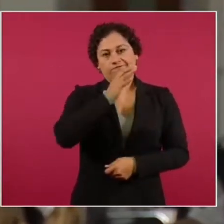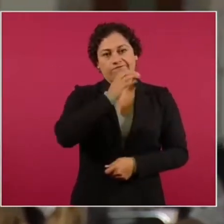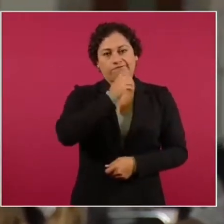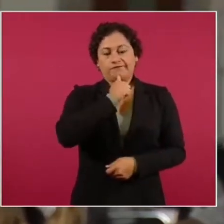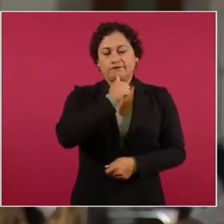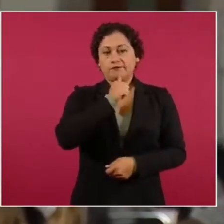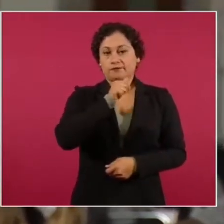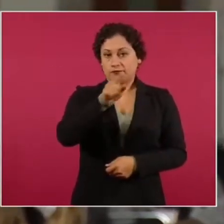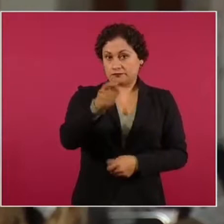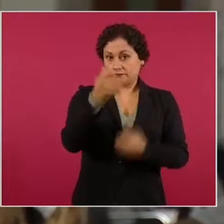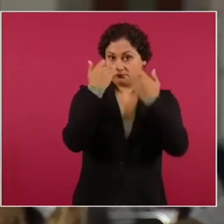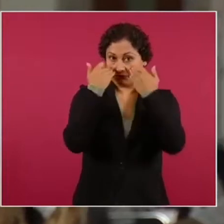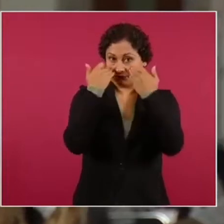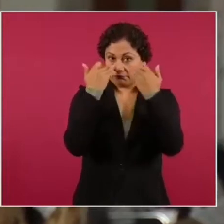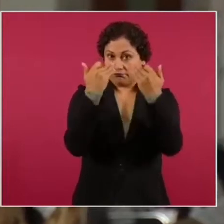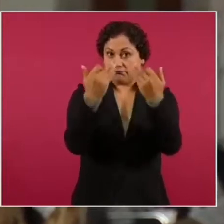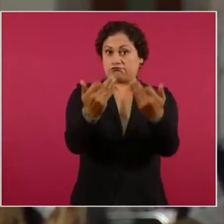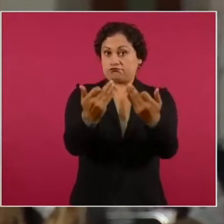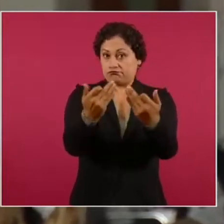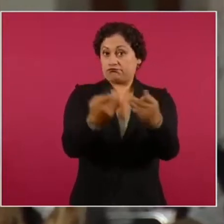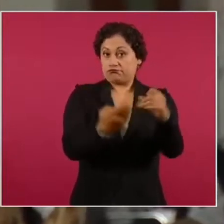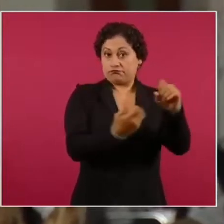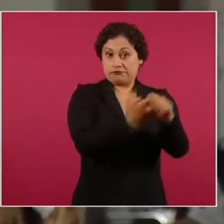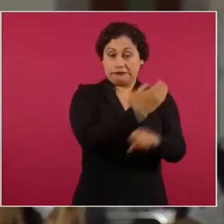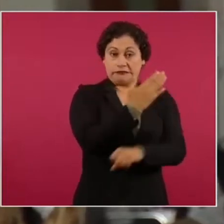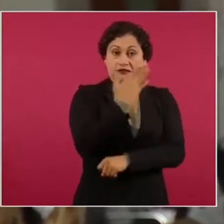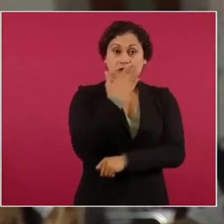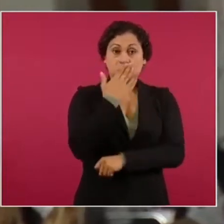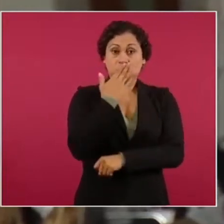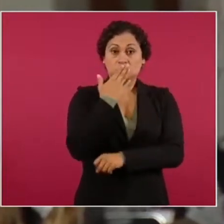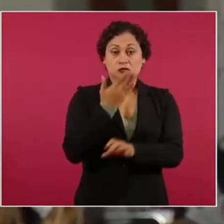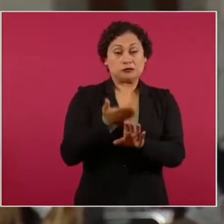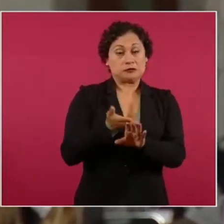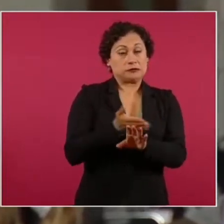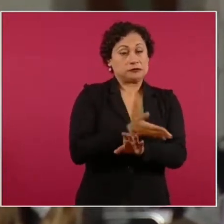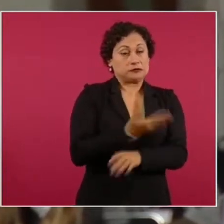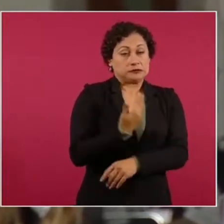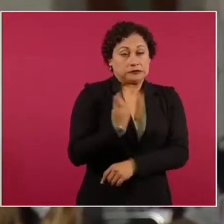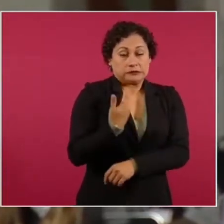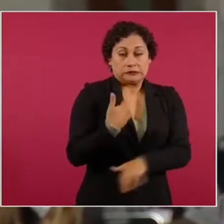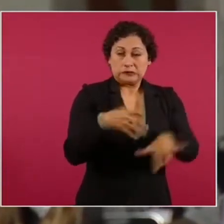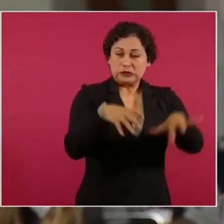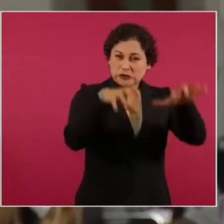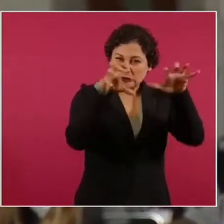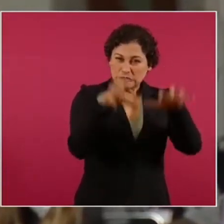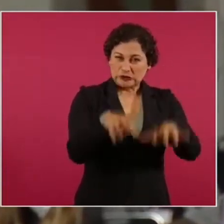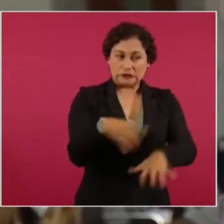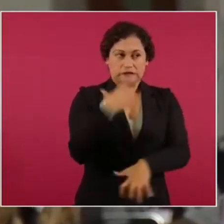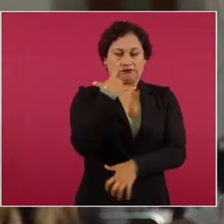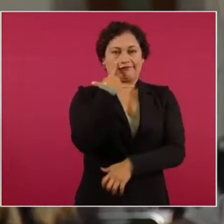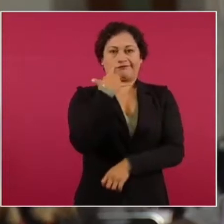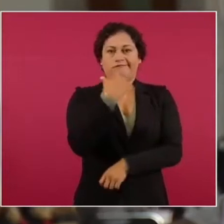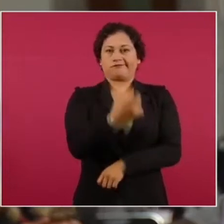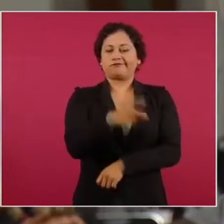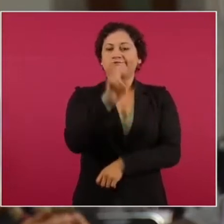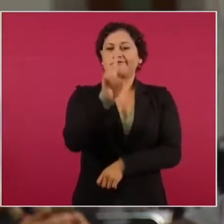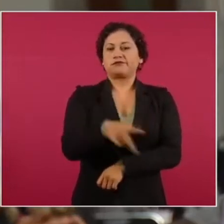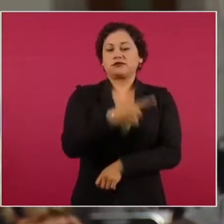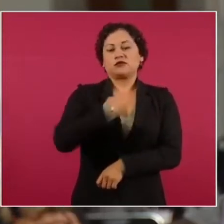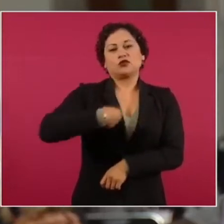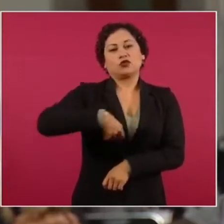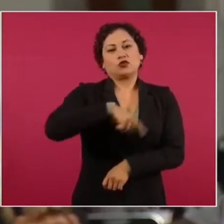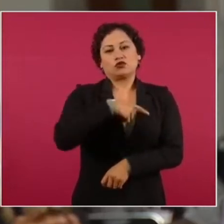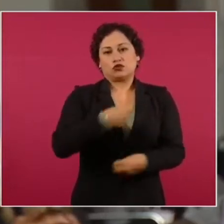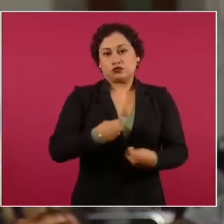usted le consta, en Sonora tuvimos una temporada de lluvias atípica, y esto nos tiene a los hermosillenses